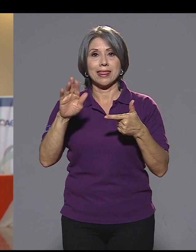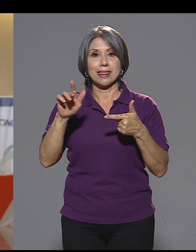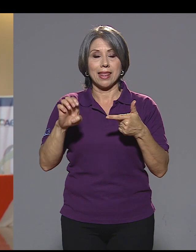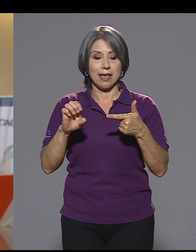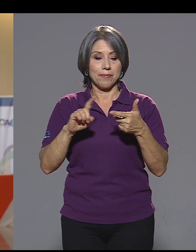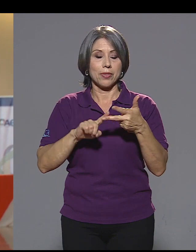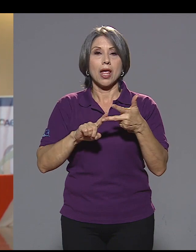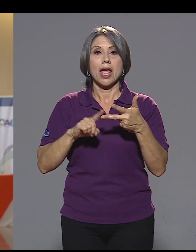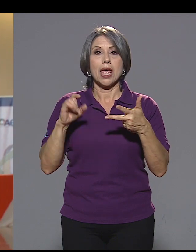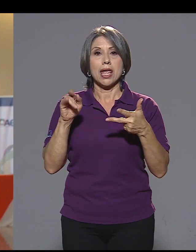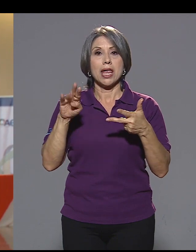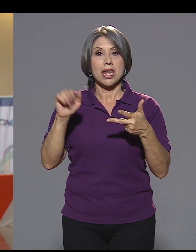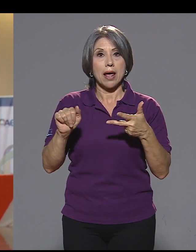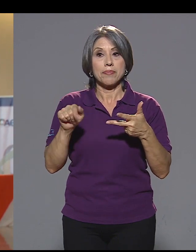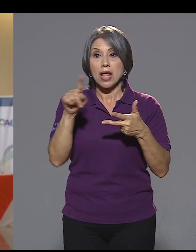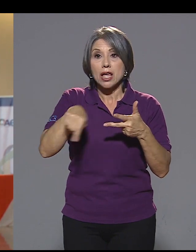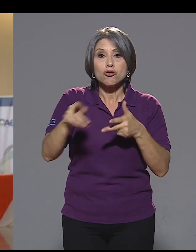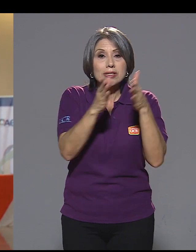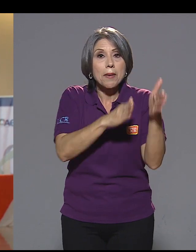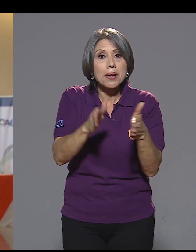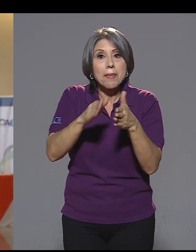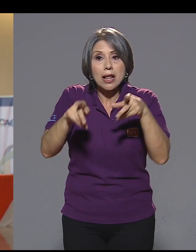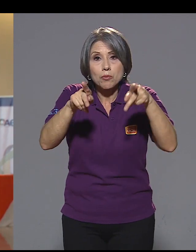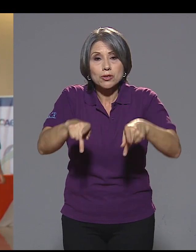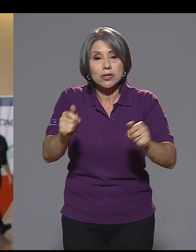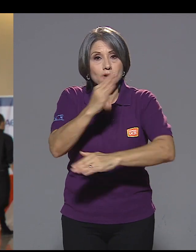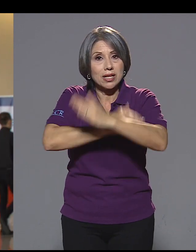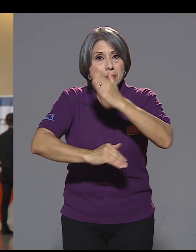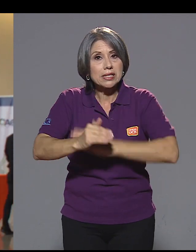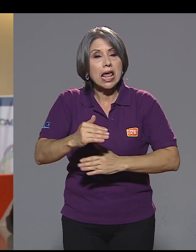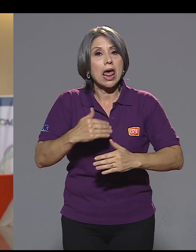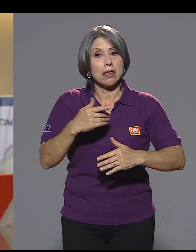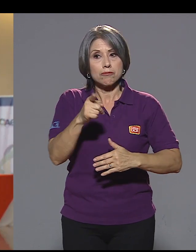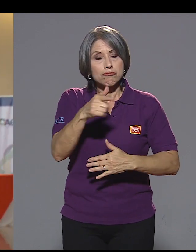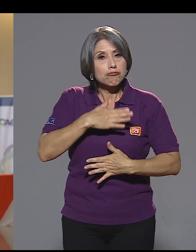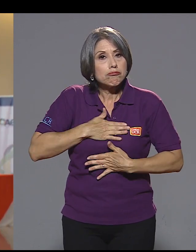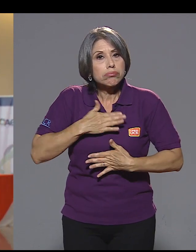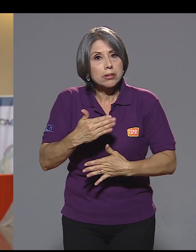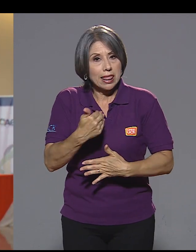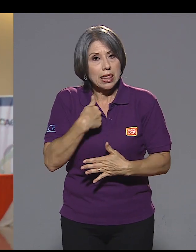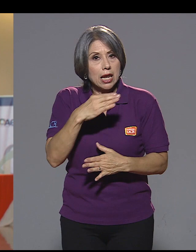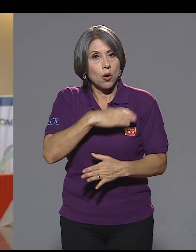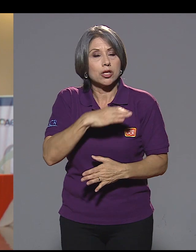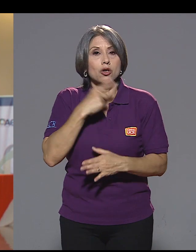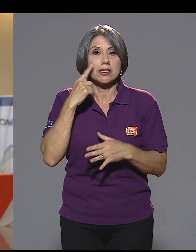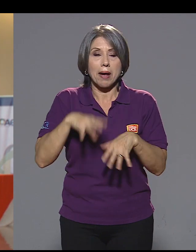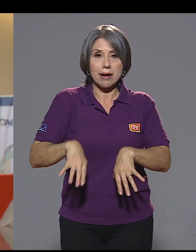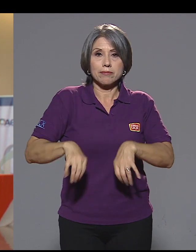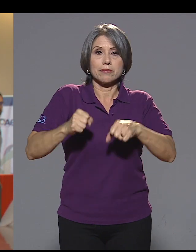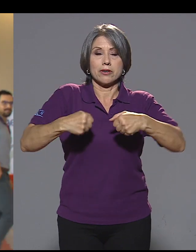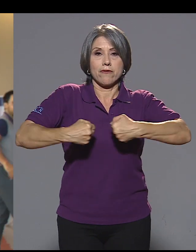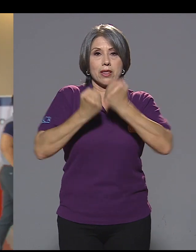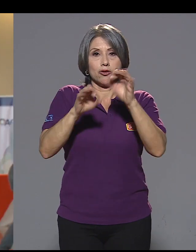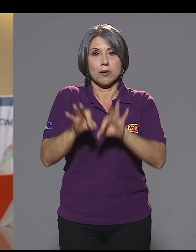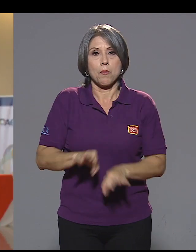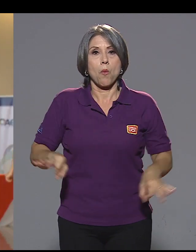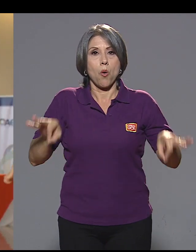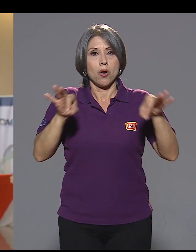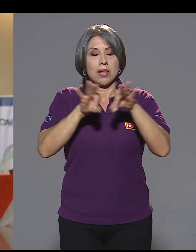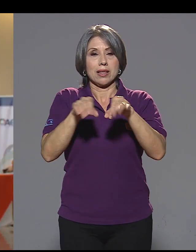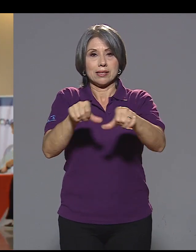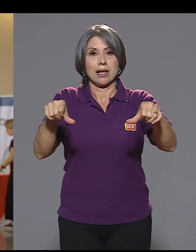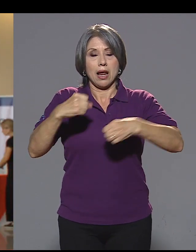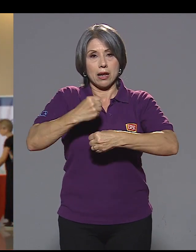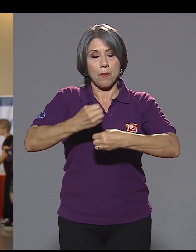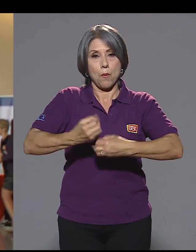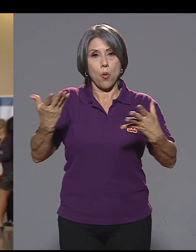están preparando el recurso humano con discapacidad, que está dispuesto y que tiene las condiciones para poder asumir retos importantes desde el sector